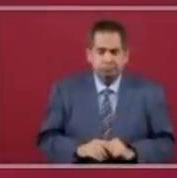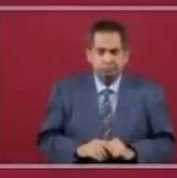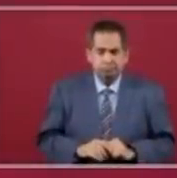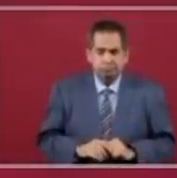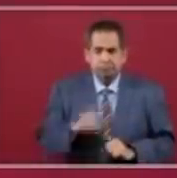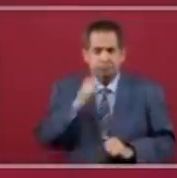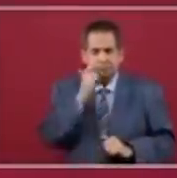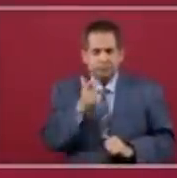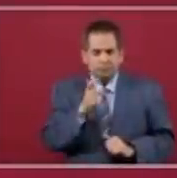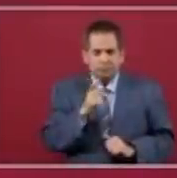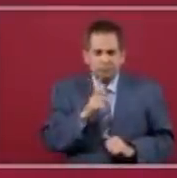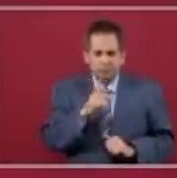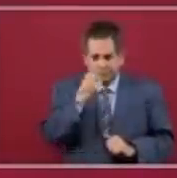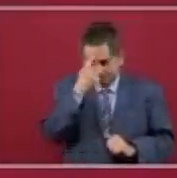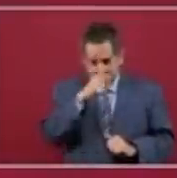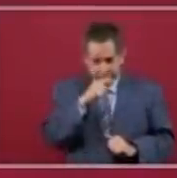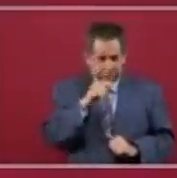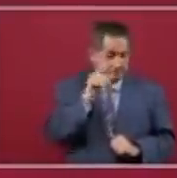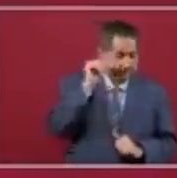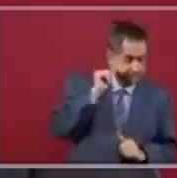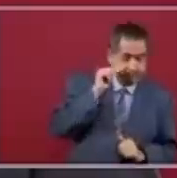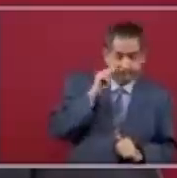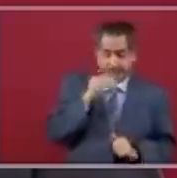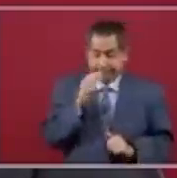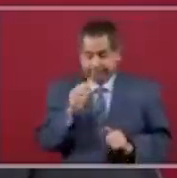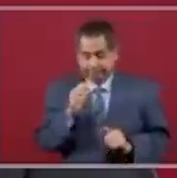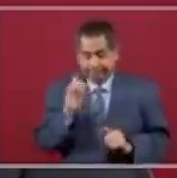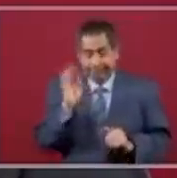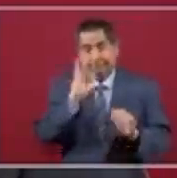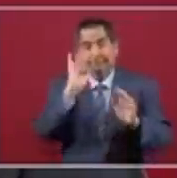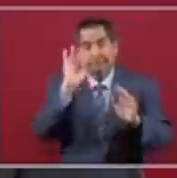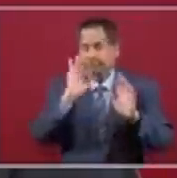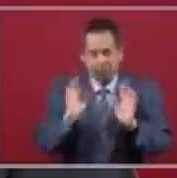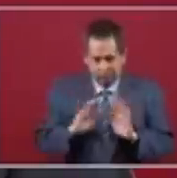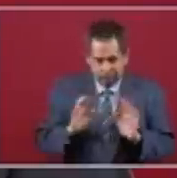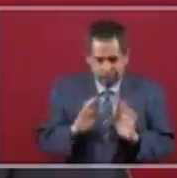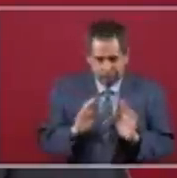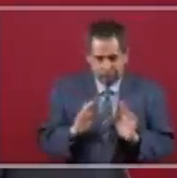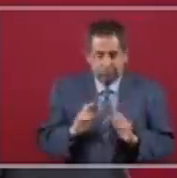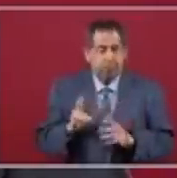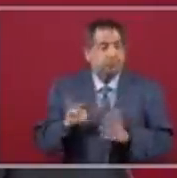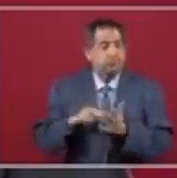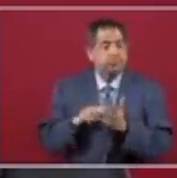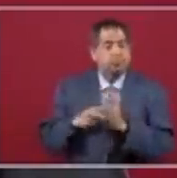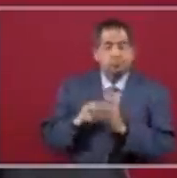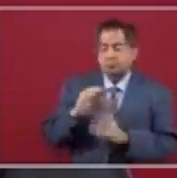No quiero decir para abril o para mayo, pero el ingeniero